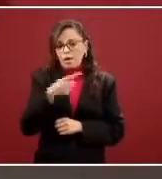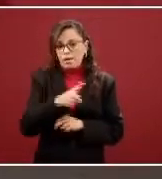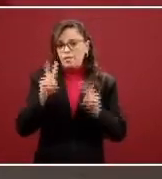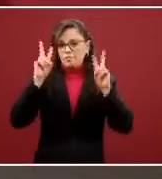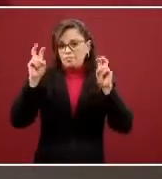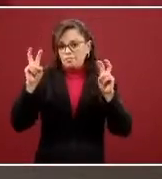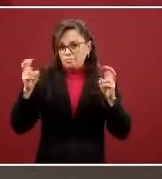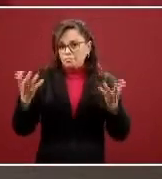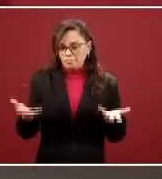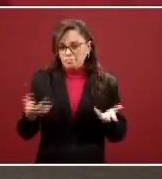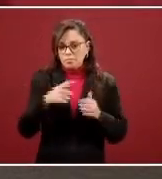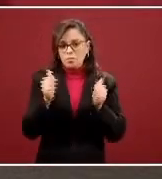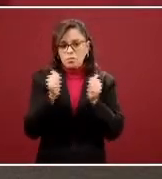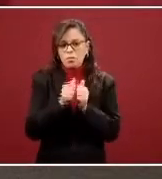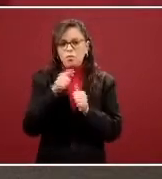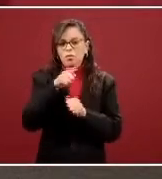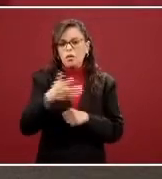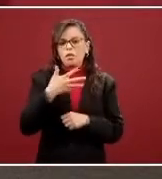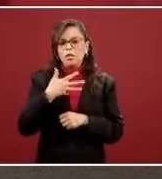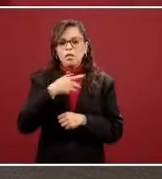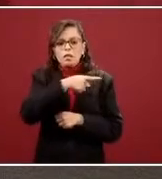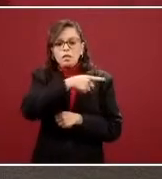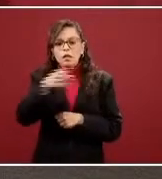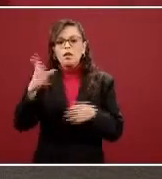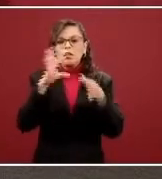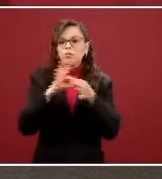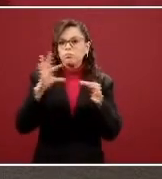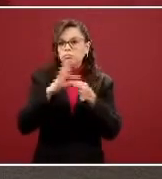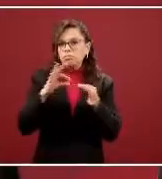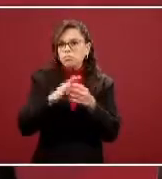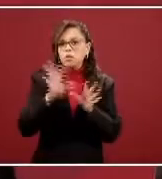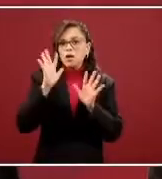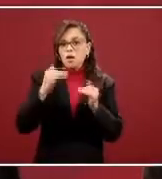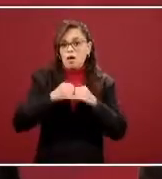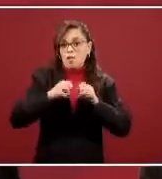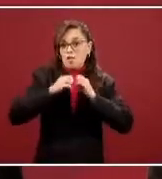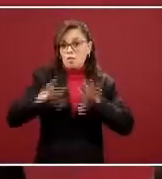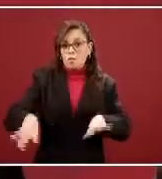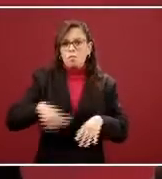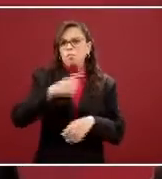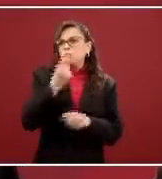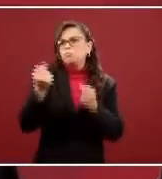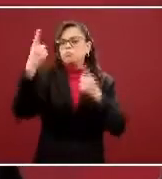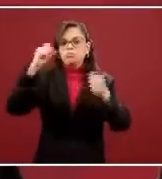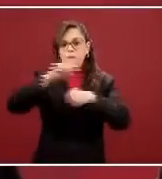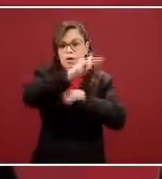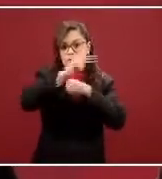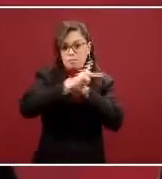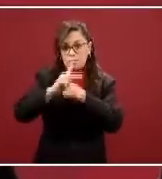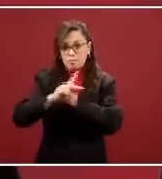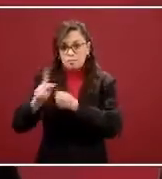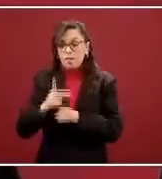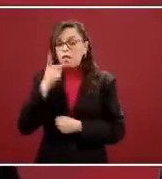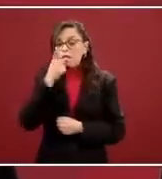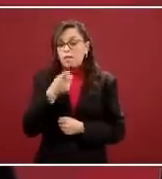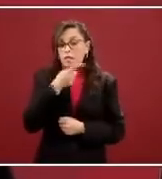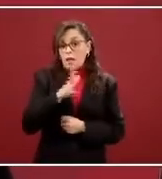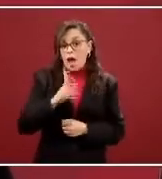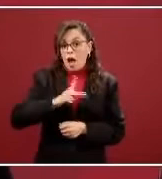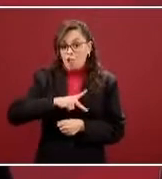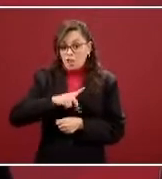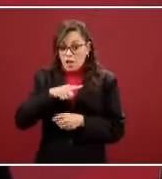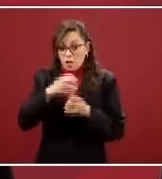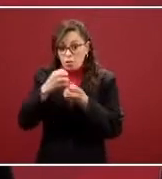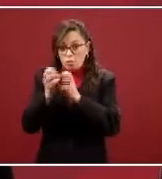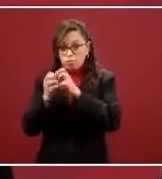allá de alguna publicación o declaración de algún país. Si vamos a hablar ya de que el virus pudiera o no haber mutado, tendría que ser la